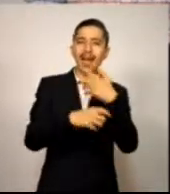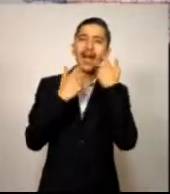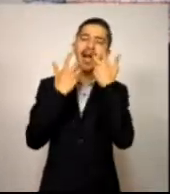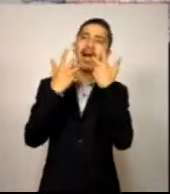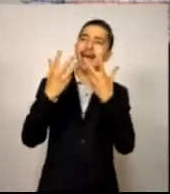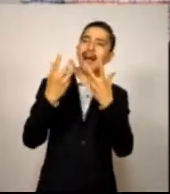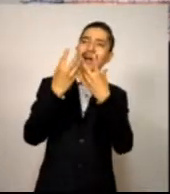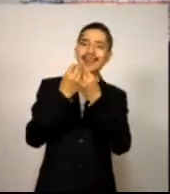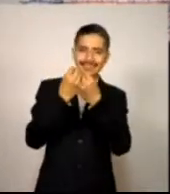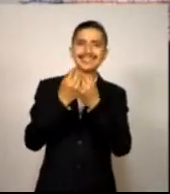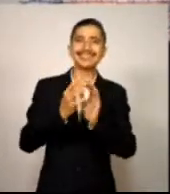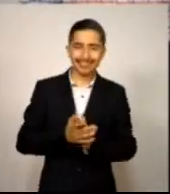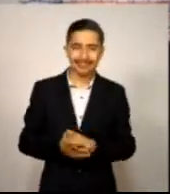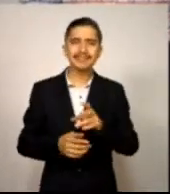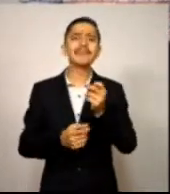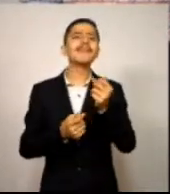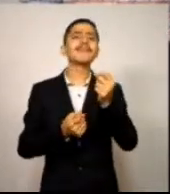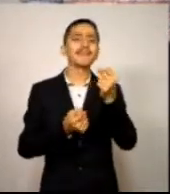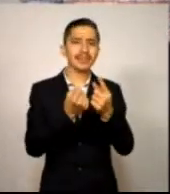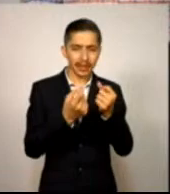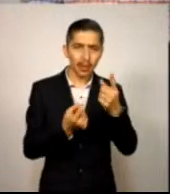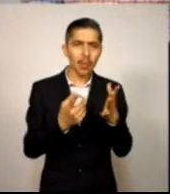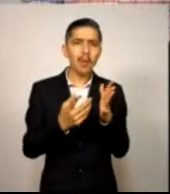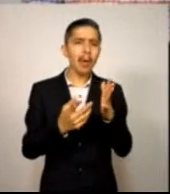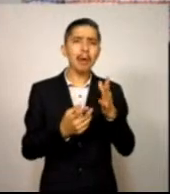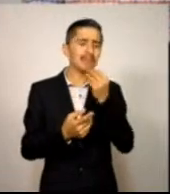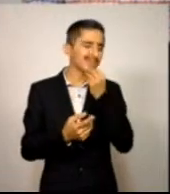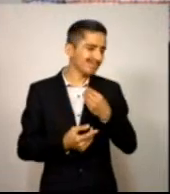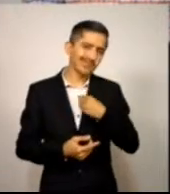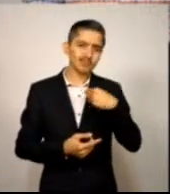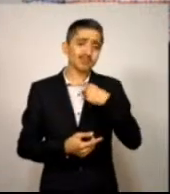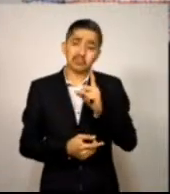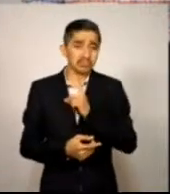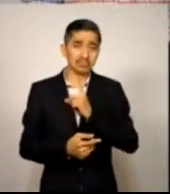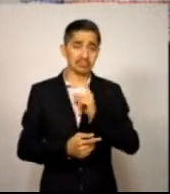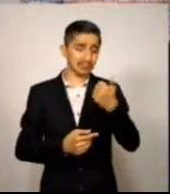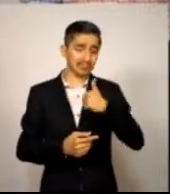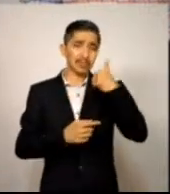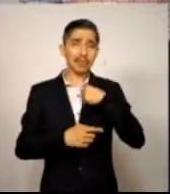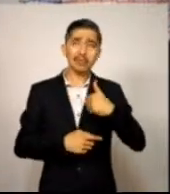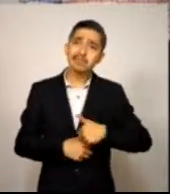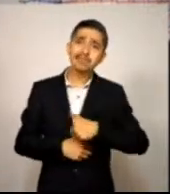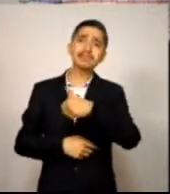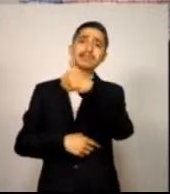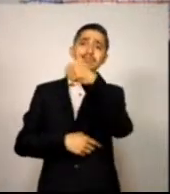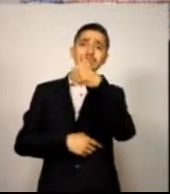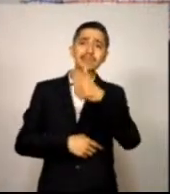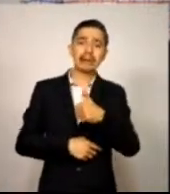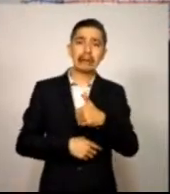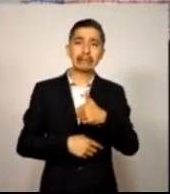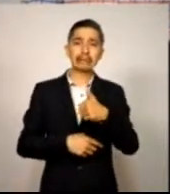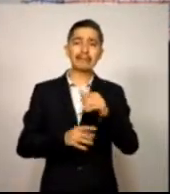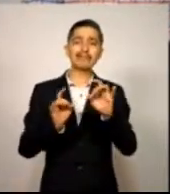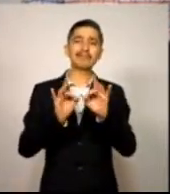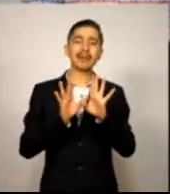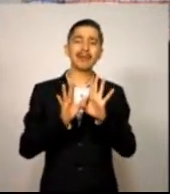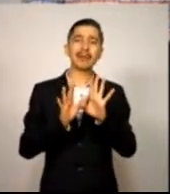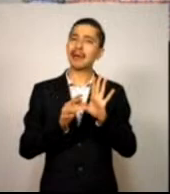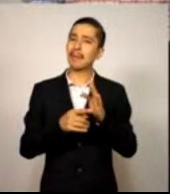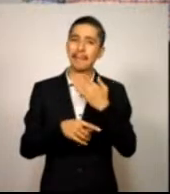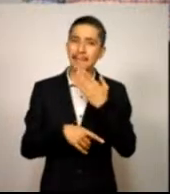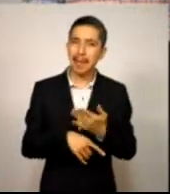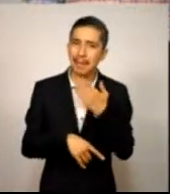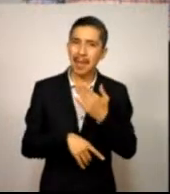tengo conocimiento que algunos se han ido por su cuenta y las consecuencias el